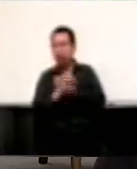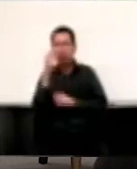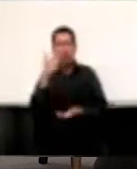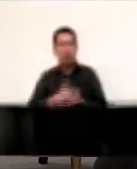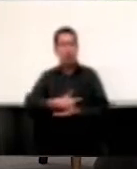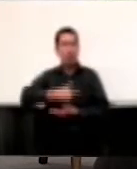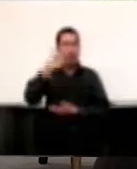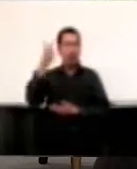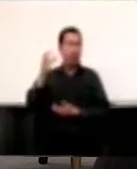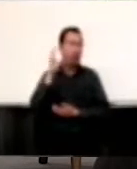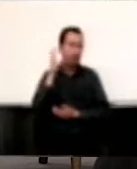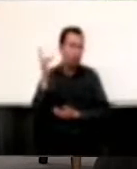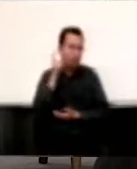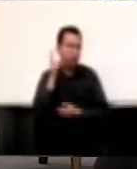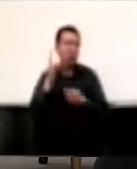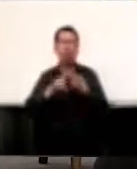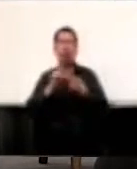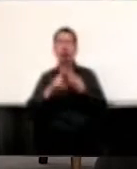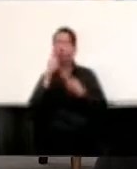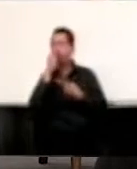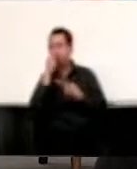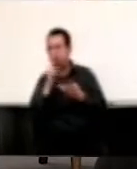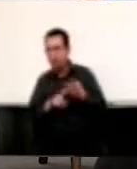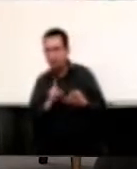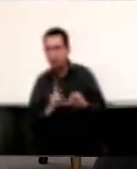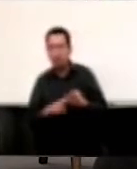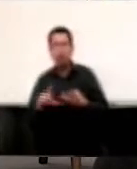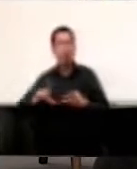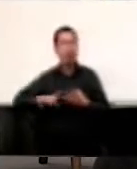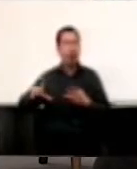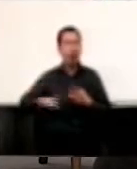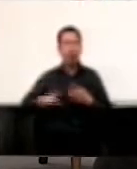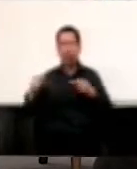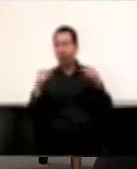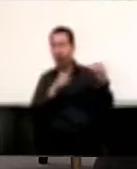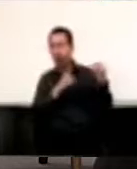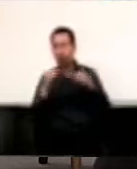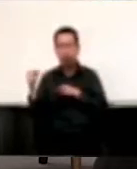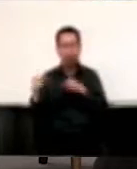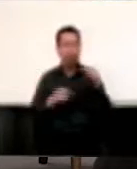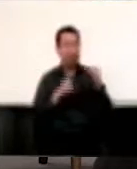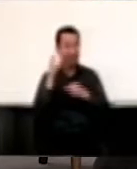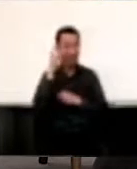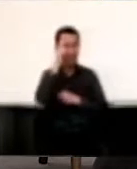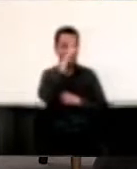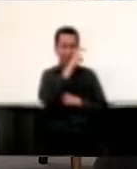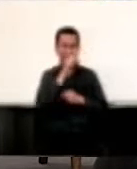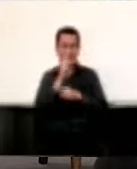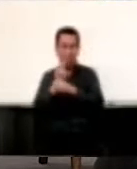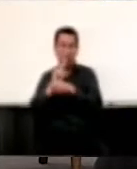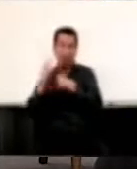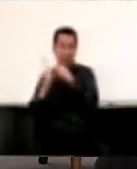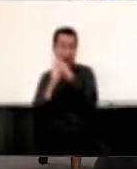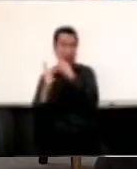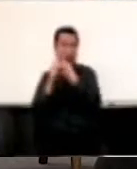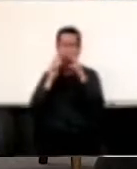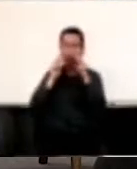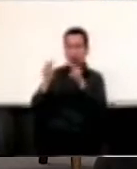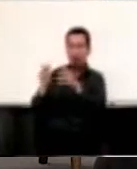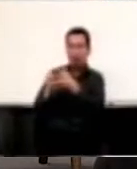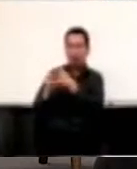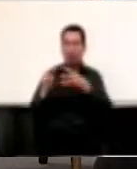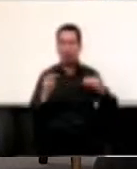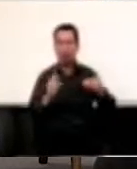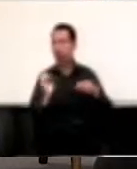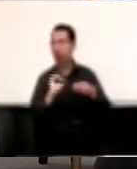y legislativas se vuelven realmente complicadas, lo que va a pasar en el caso peruano ahora, ¿no? Y creo que esto nos invita mucho a los mexicanos, a no ser